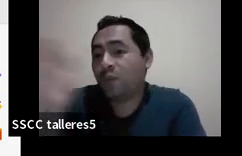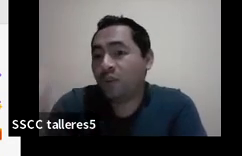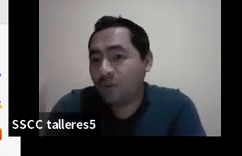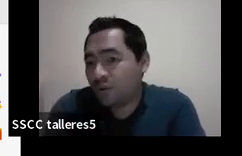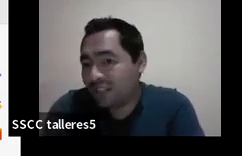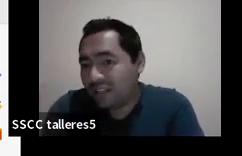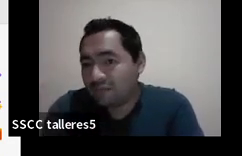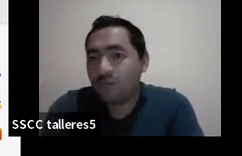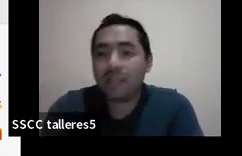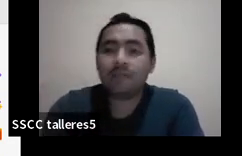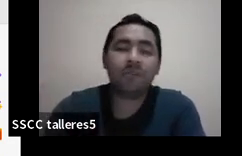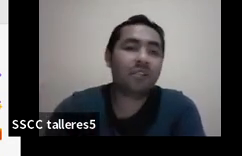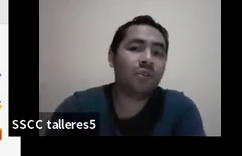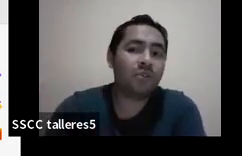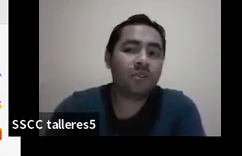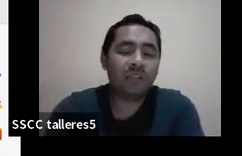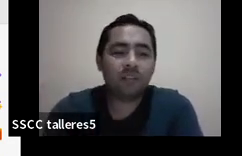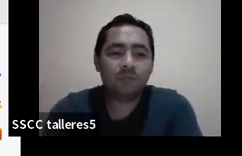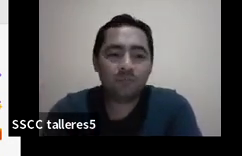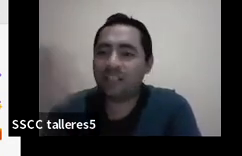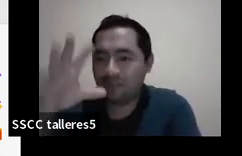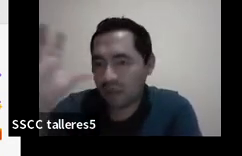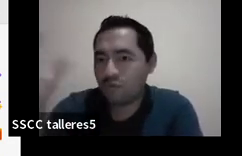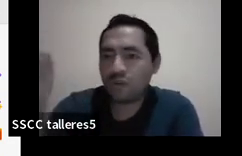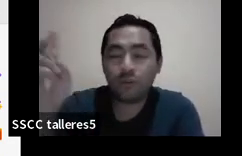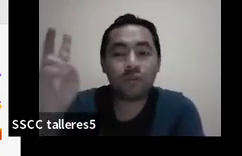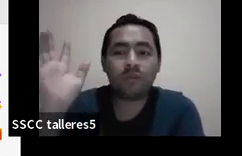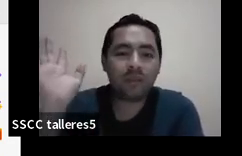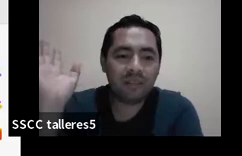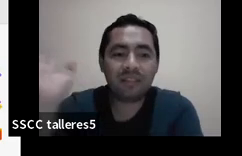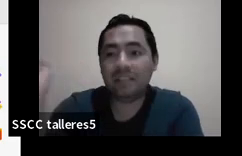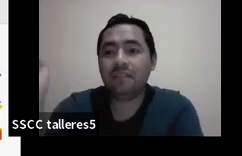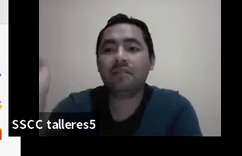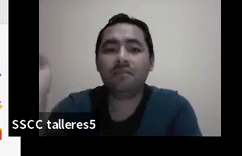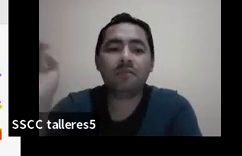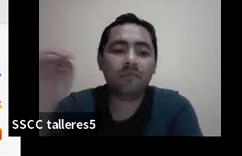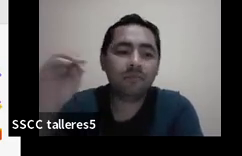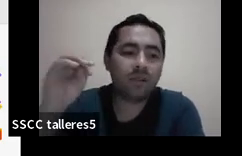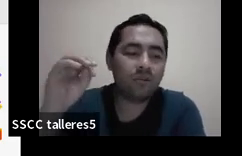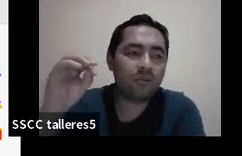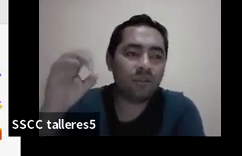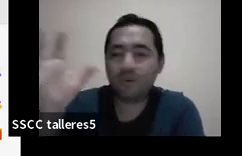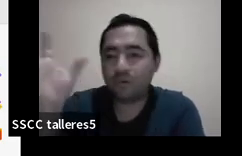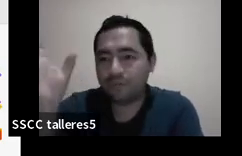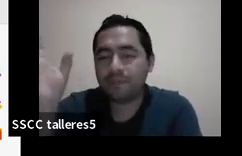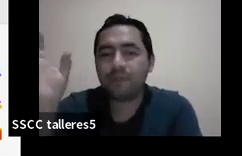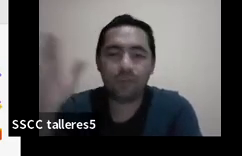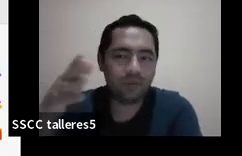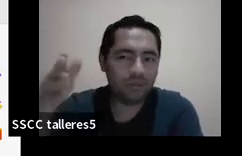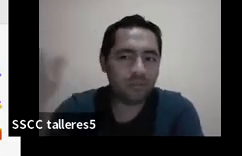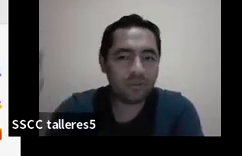todos me responden lo mismo, no tienen, no hay sordos estudiantes. Por ahí siempre hay uno que otro que me dice sí, ¿no? Pero después